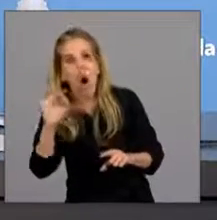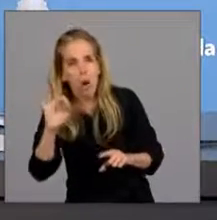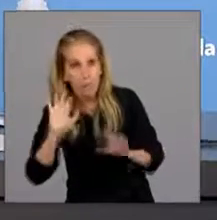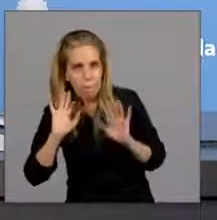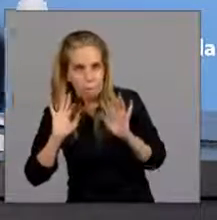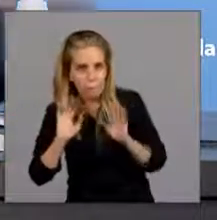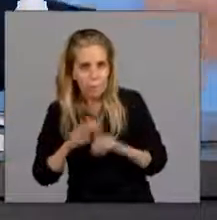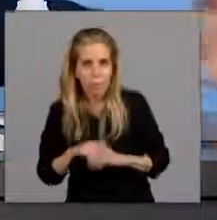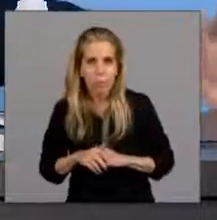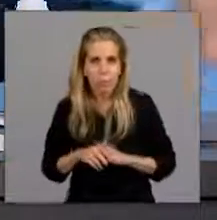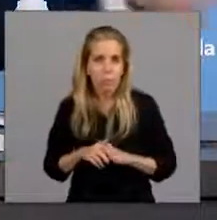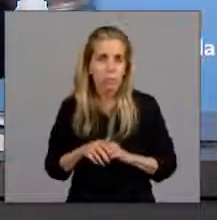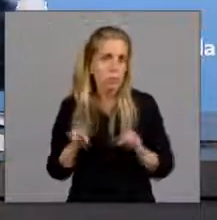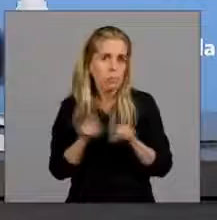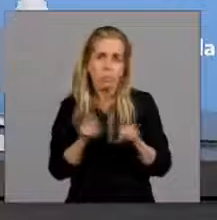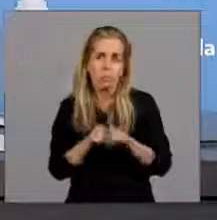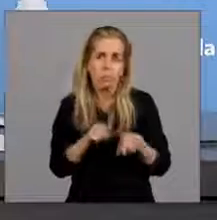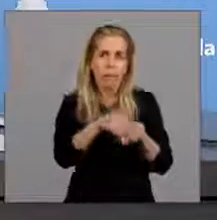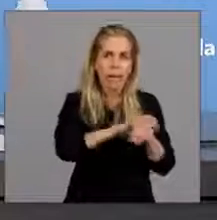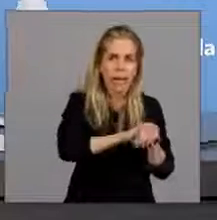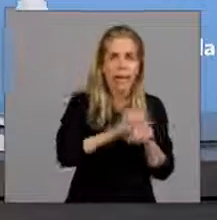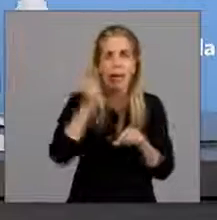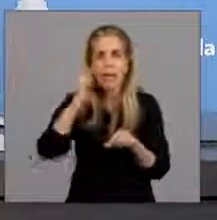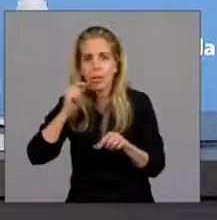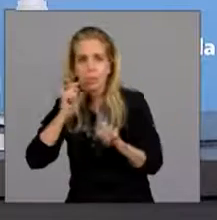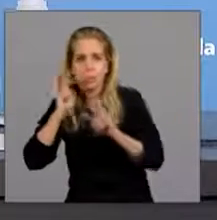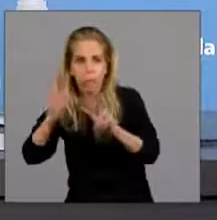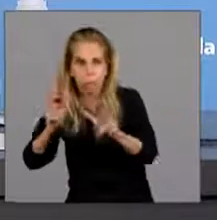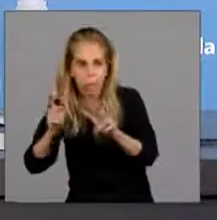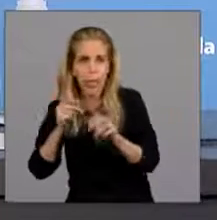Y en eso, lo dijeron los dos gobernadores,